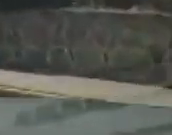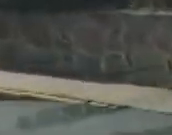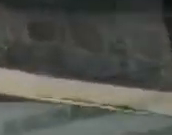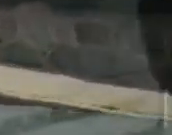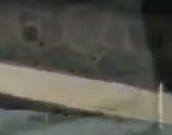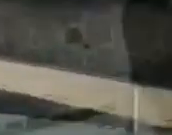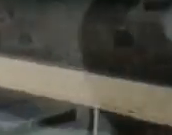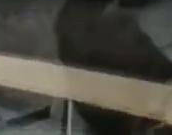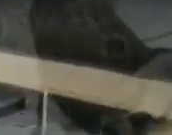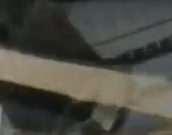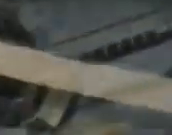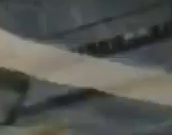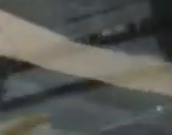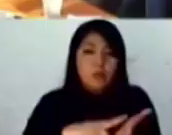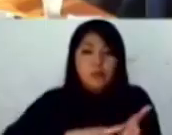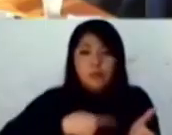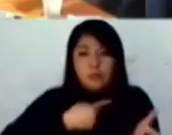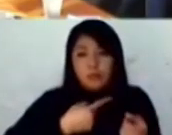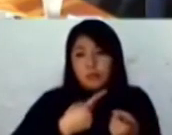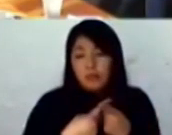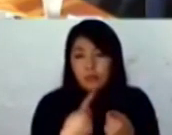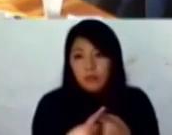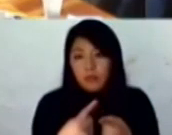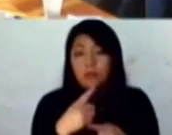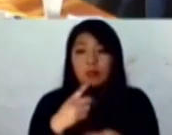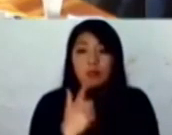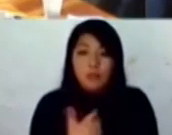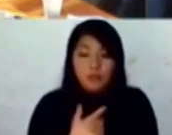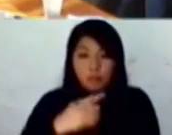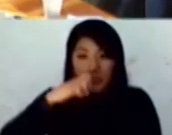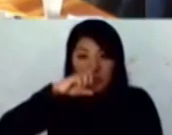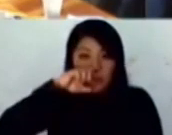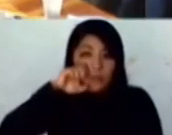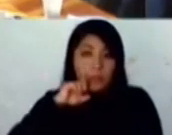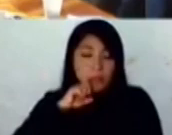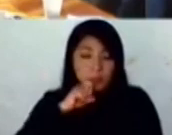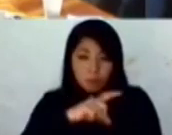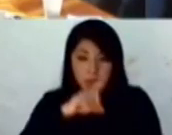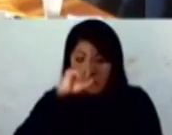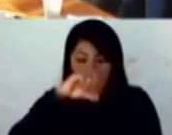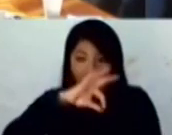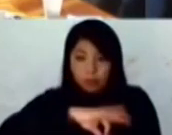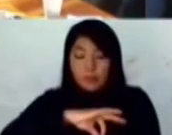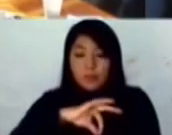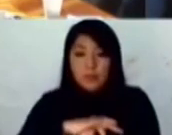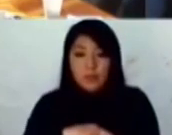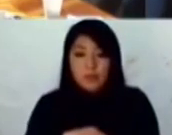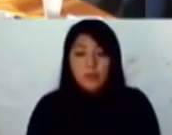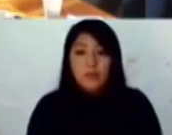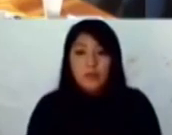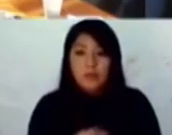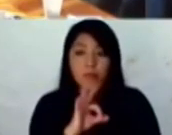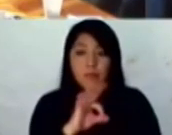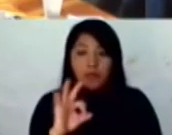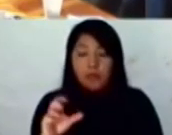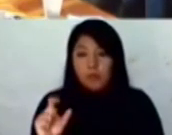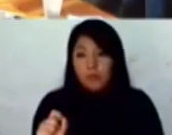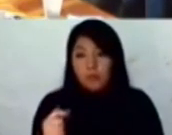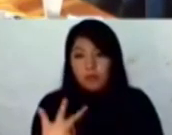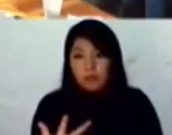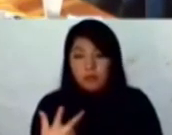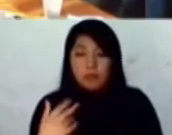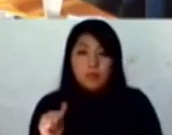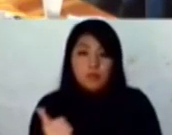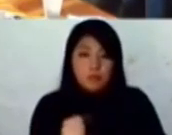resolutivo de la sentencia impugnada una vez que el consejo local de lit efectúe los actos ordenados deberá informar al tribunal electoral de